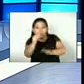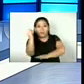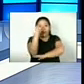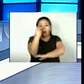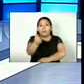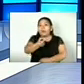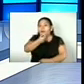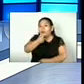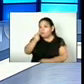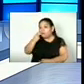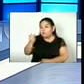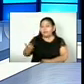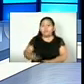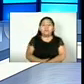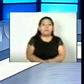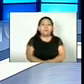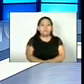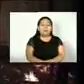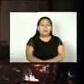aliada TVM nos cuenta